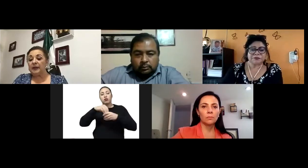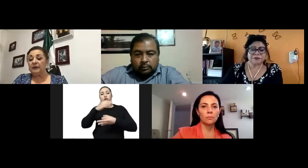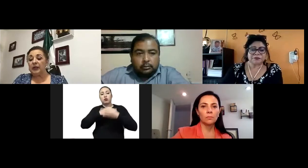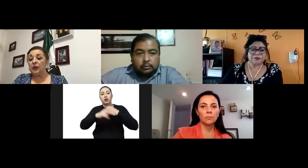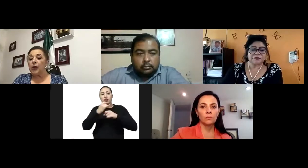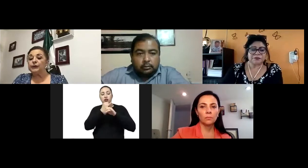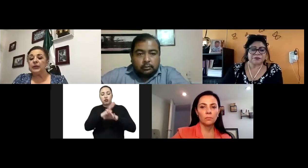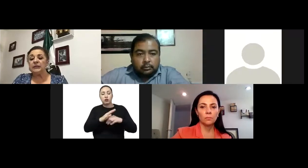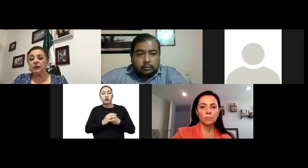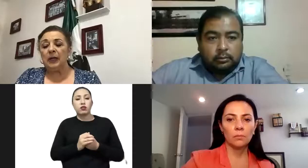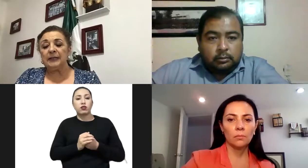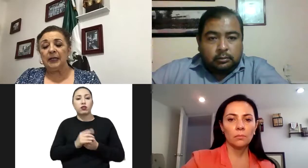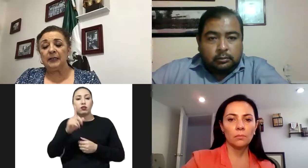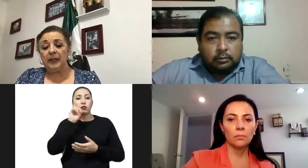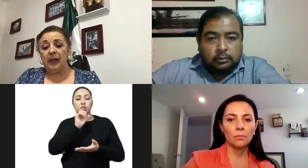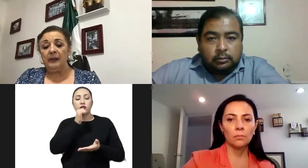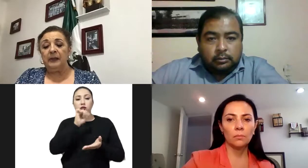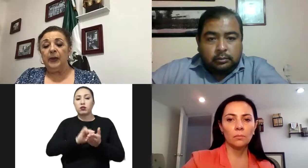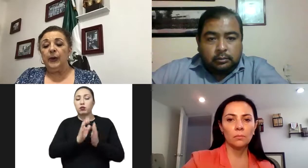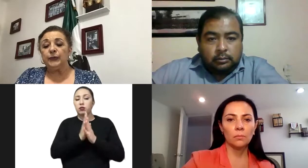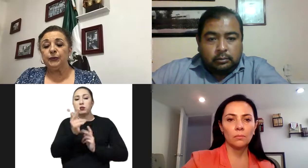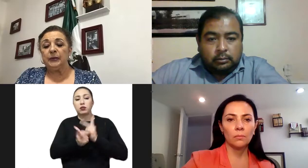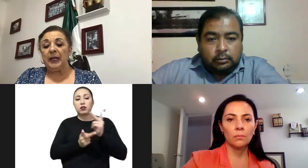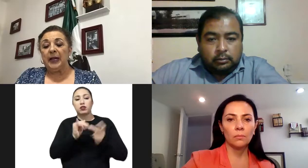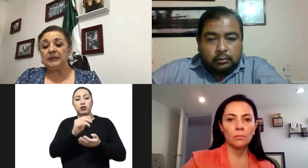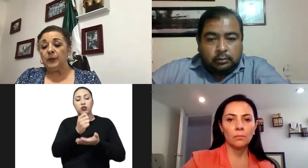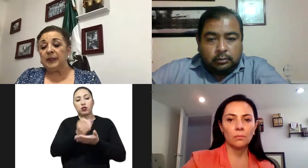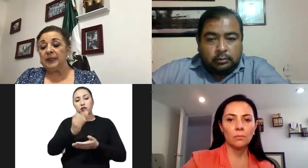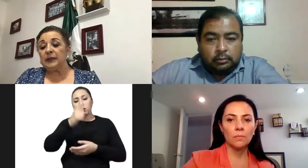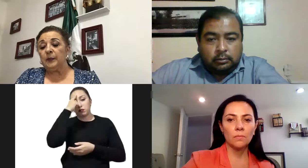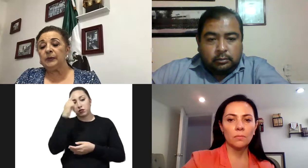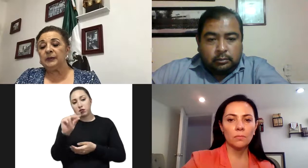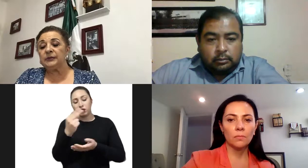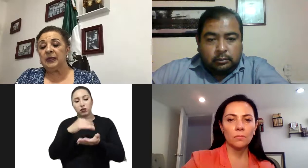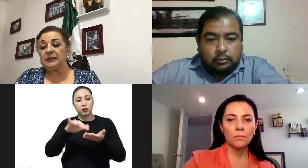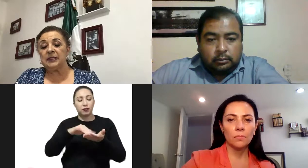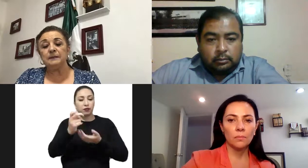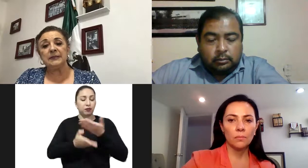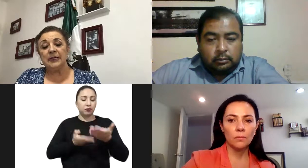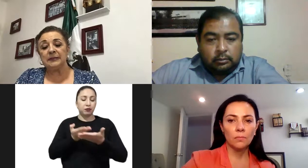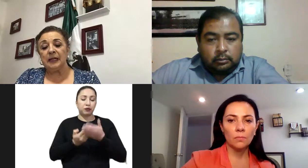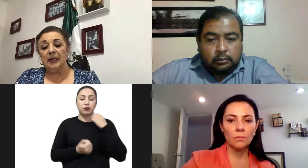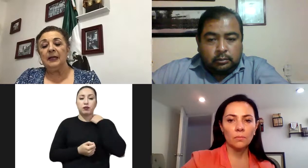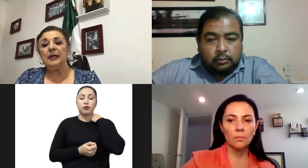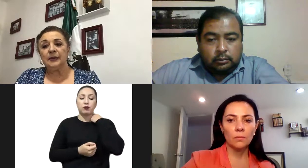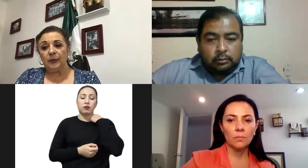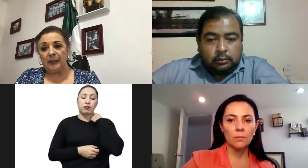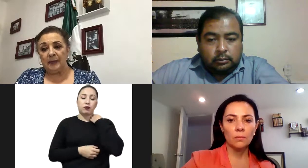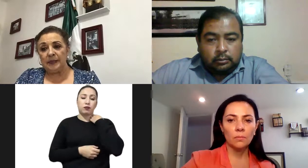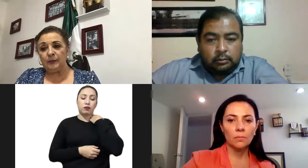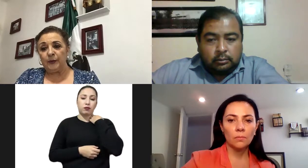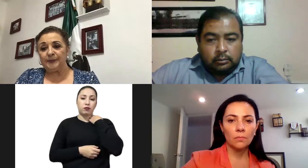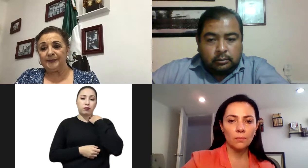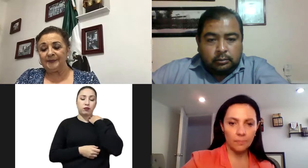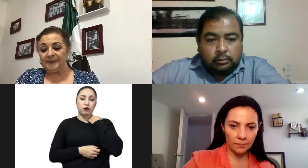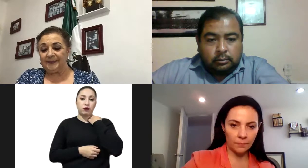dictamen referido, solicito a la secretaría consulte a las diputadas y diputados si es de dispensarse la lectura del